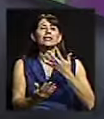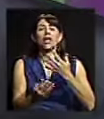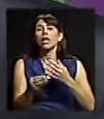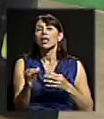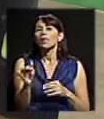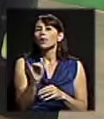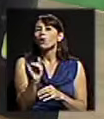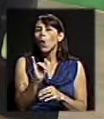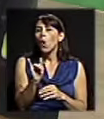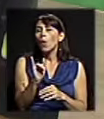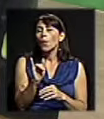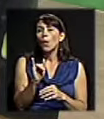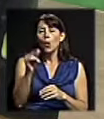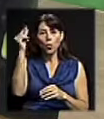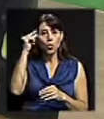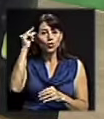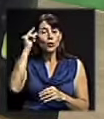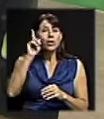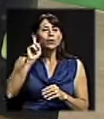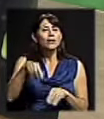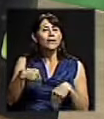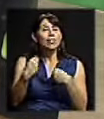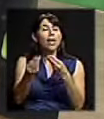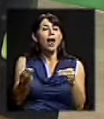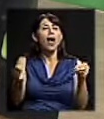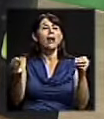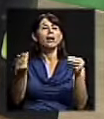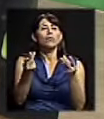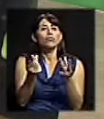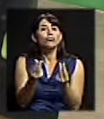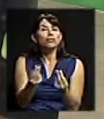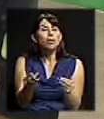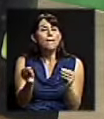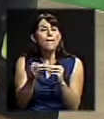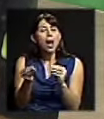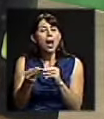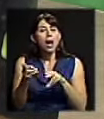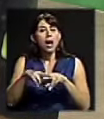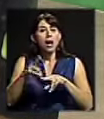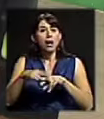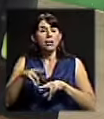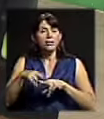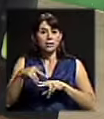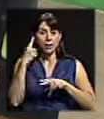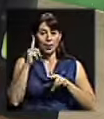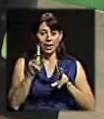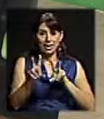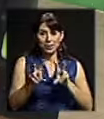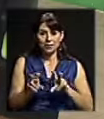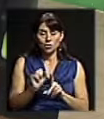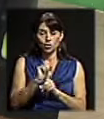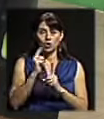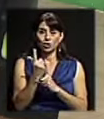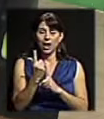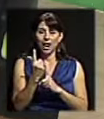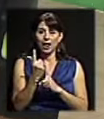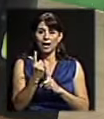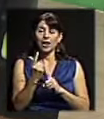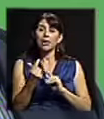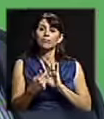gobiernos deben de destinar más recursos para que la inversión social eh se destaque en el tema de